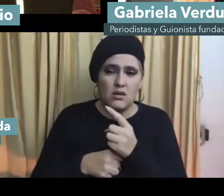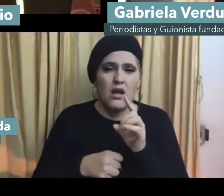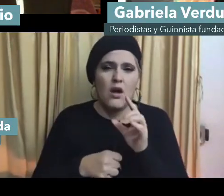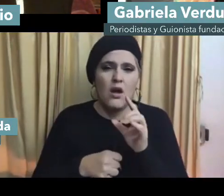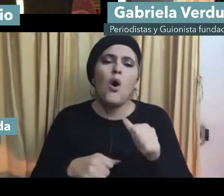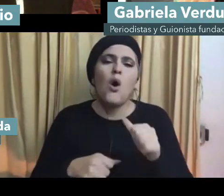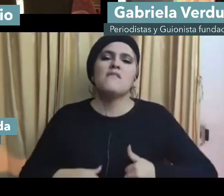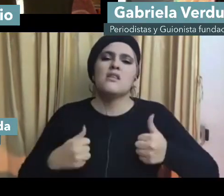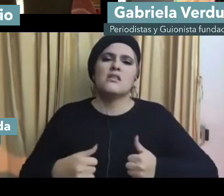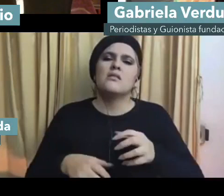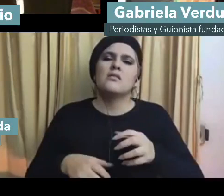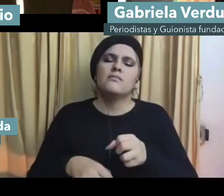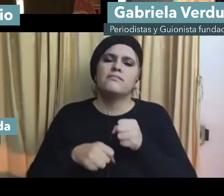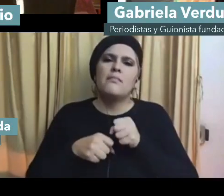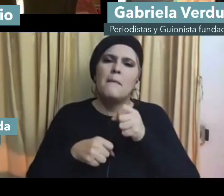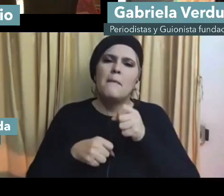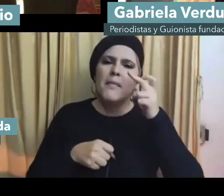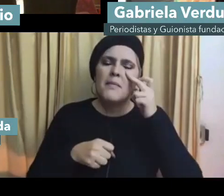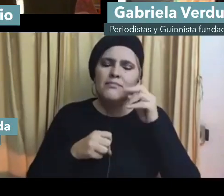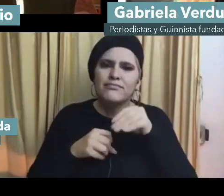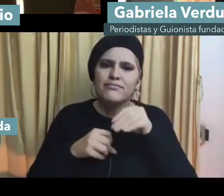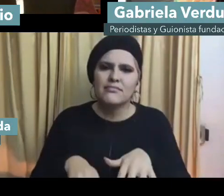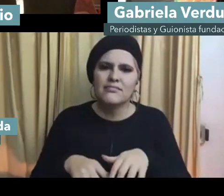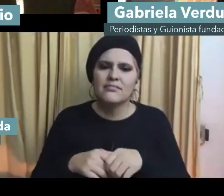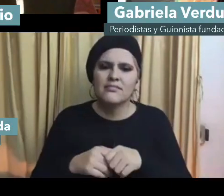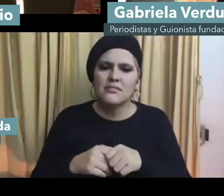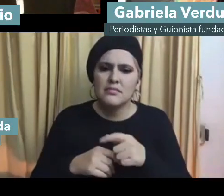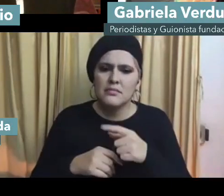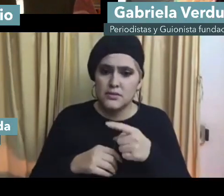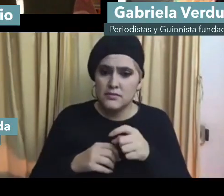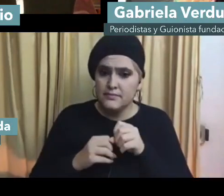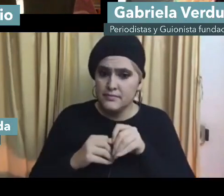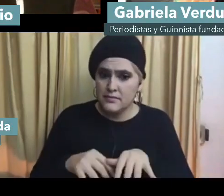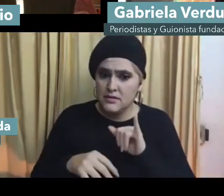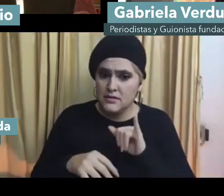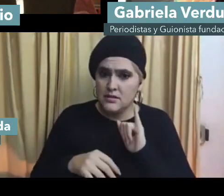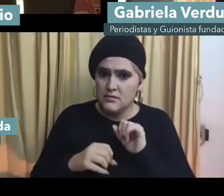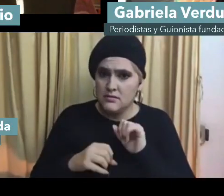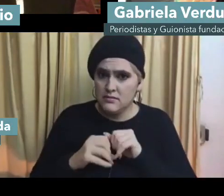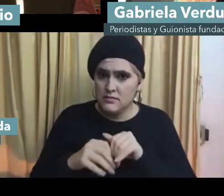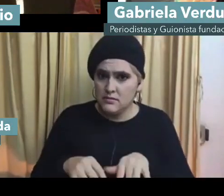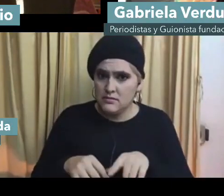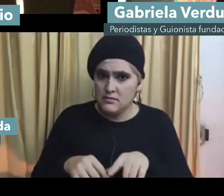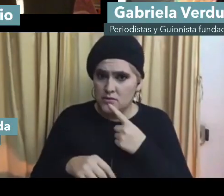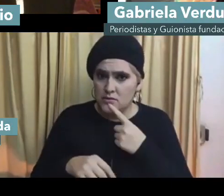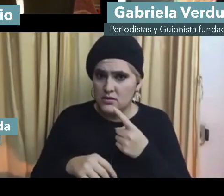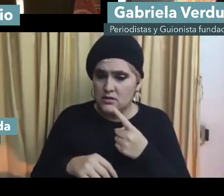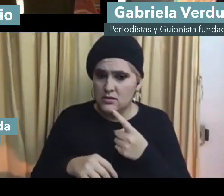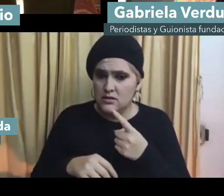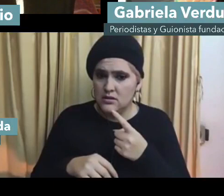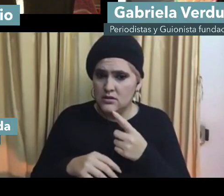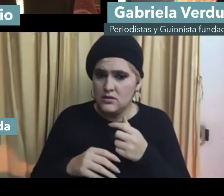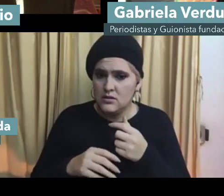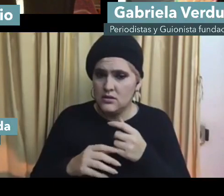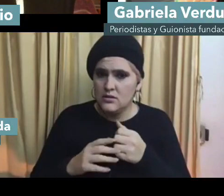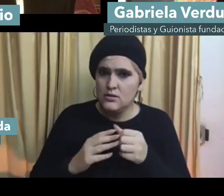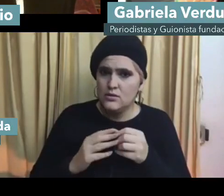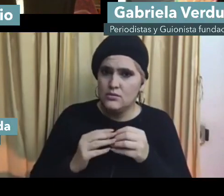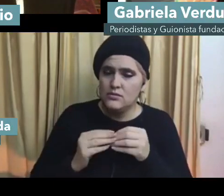Y incontinencia de los esfínteres. me da la sensación de que a eso iba enfocada la pregunta, sí. Sí. Lo que pasa es